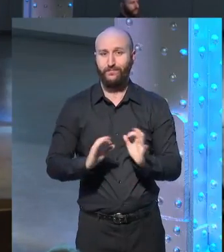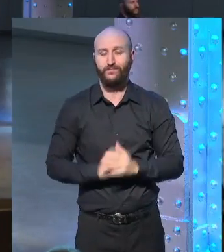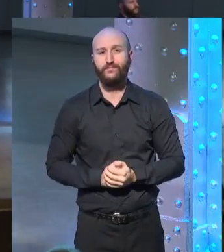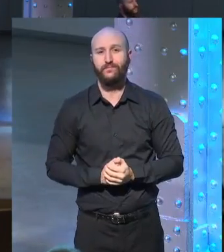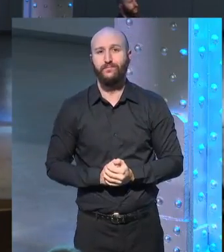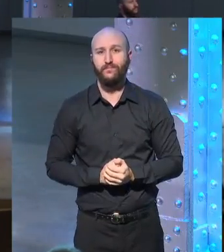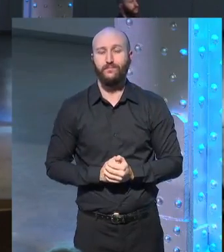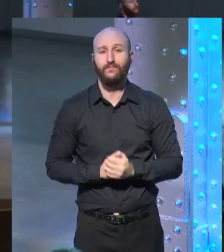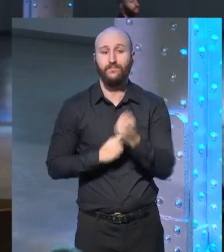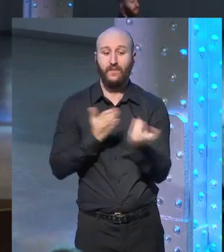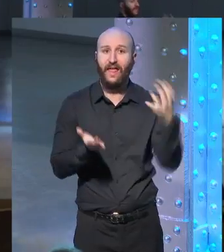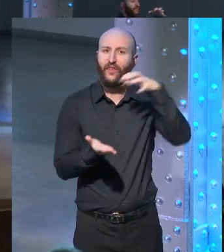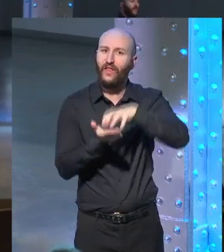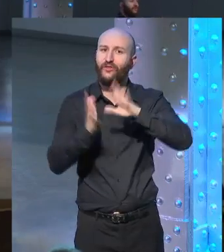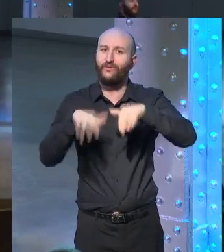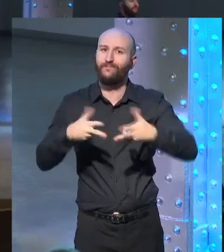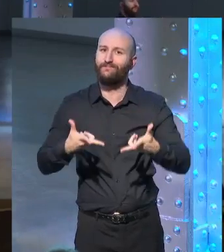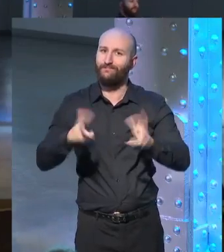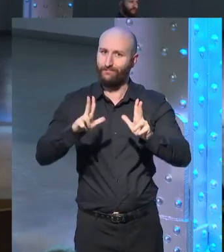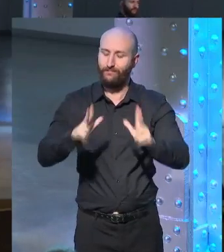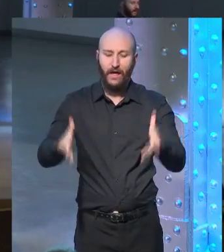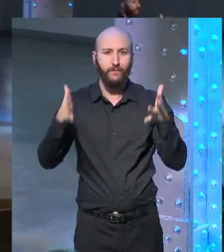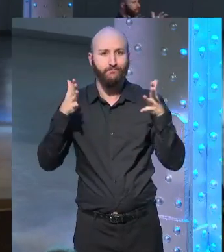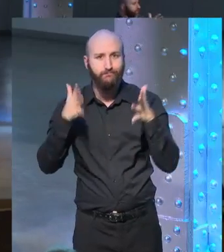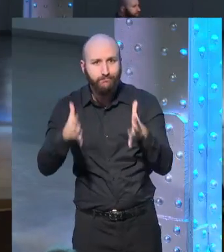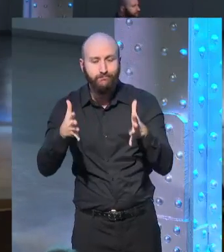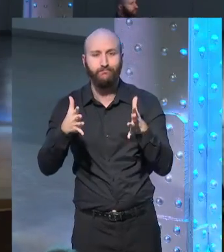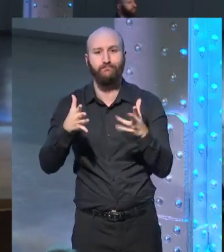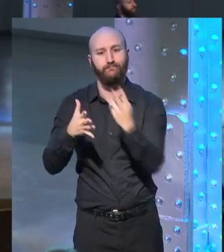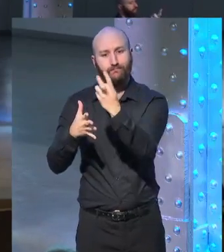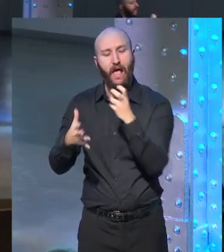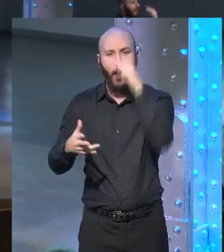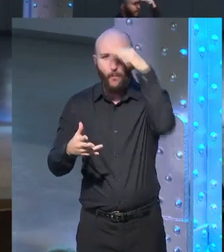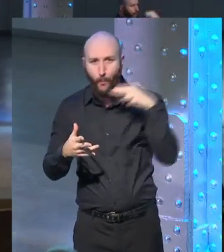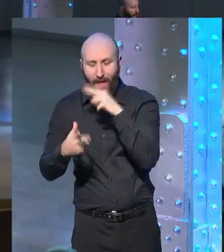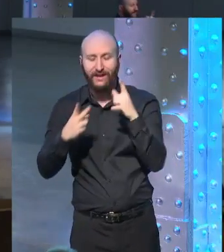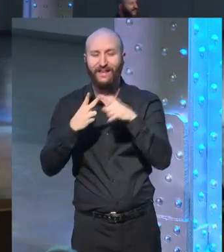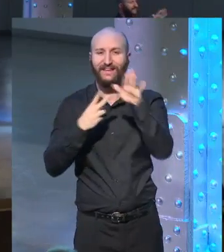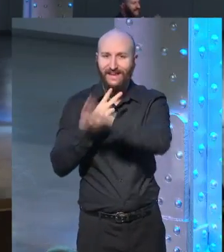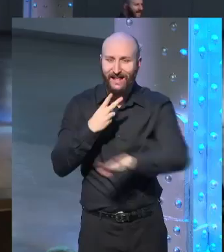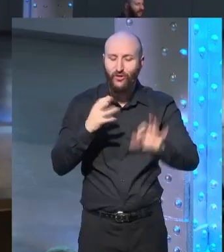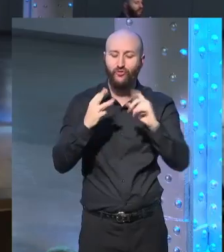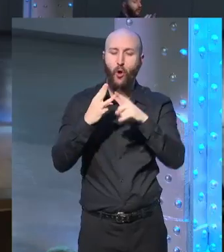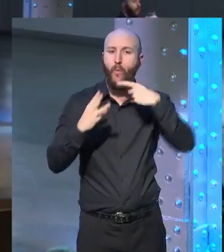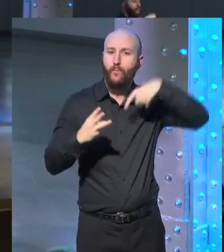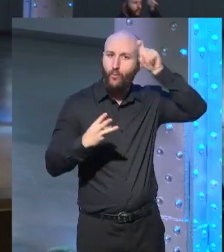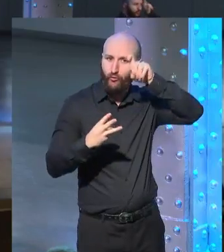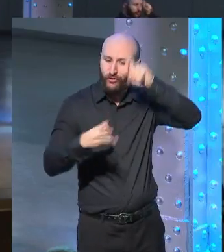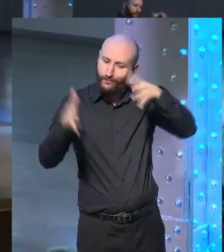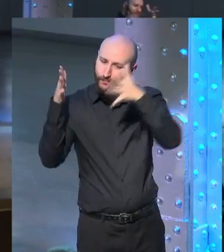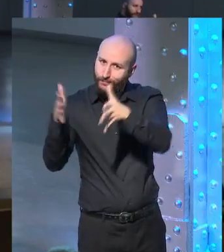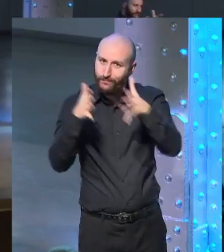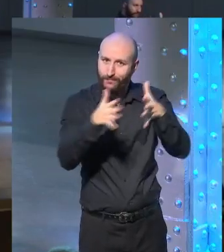Menores, centro que permite dar asesoramiento a padres, a niños, a educadores e incluso